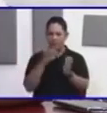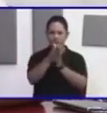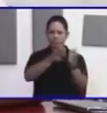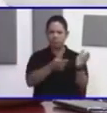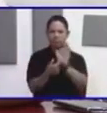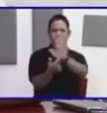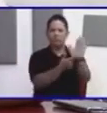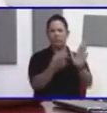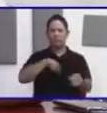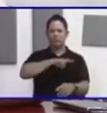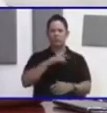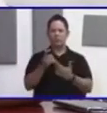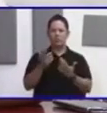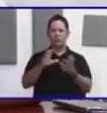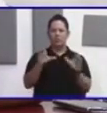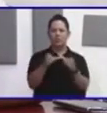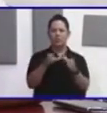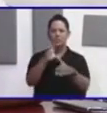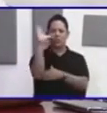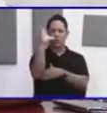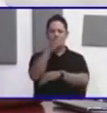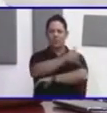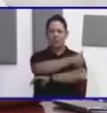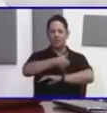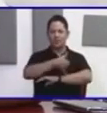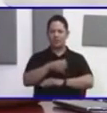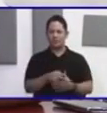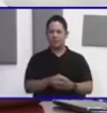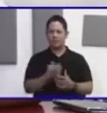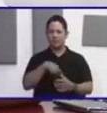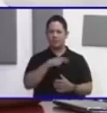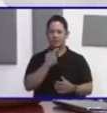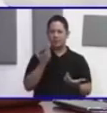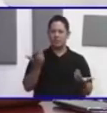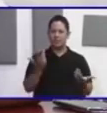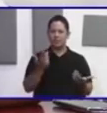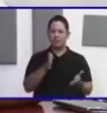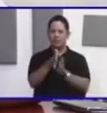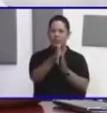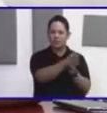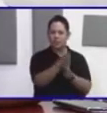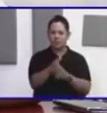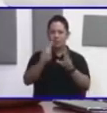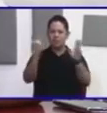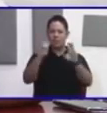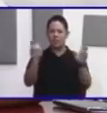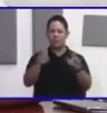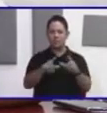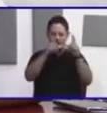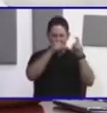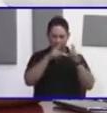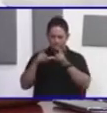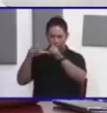Sociedad Colombiana de Arquitectos. Me parece una falta de respeto haber violado las cláusulas de confidencialidad con el tema de tomar